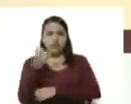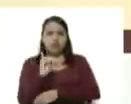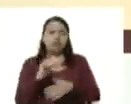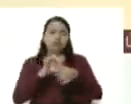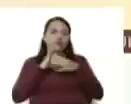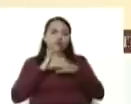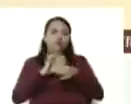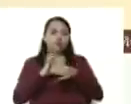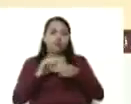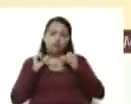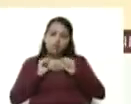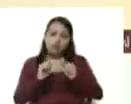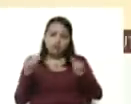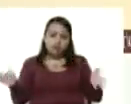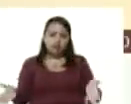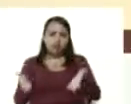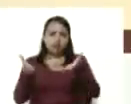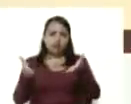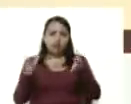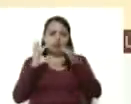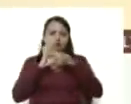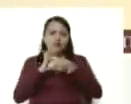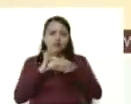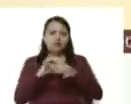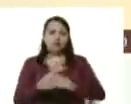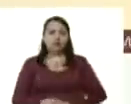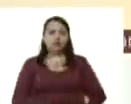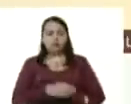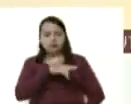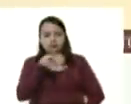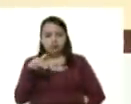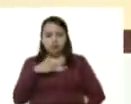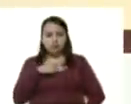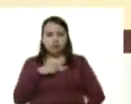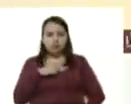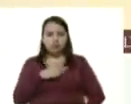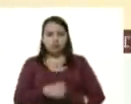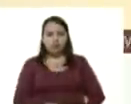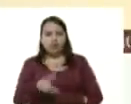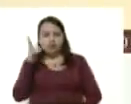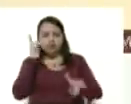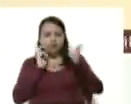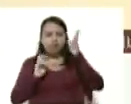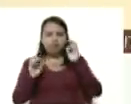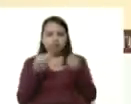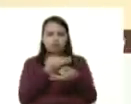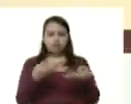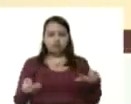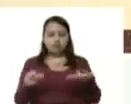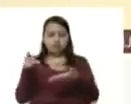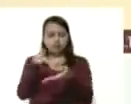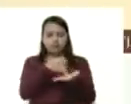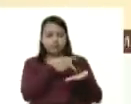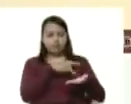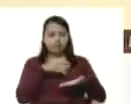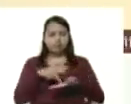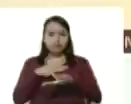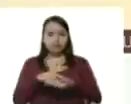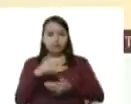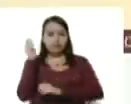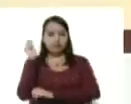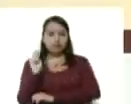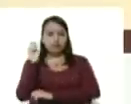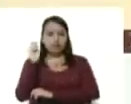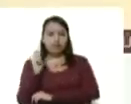unidad y seguirá siendo de unión. Hemos escuchado la extraordinaria intervención del diputado